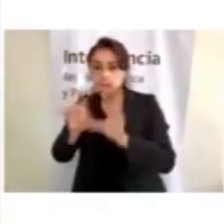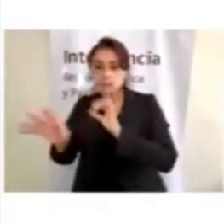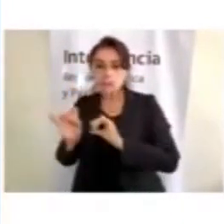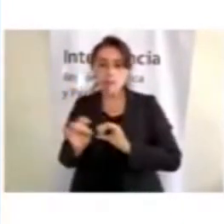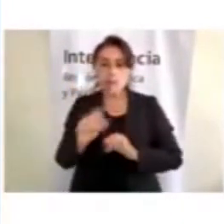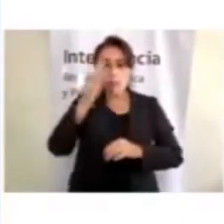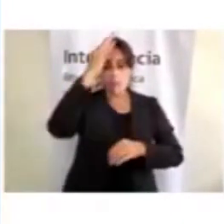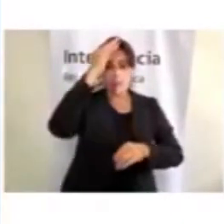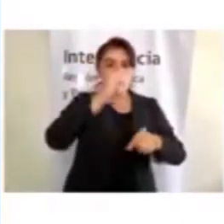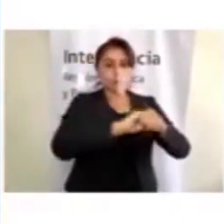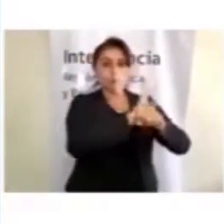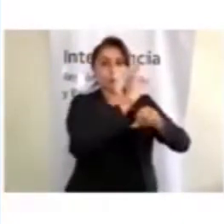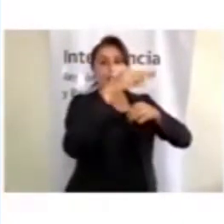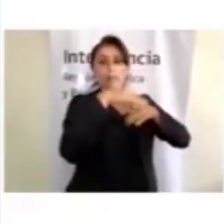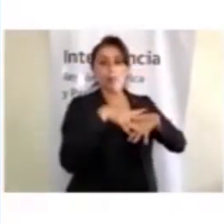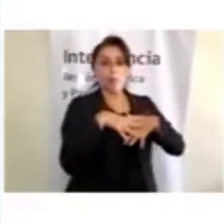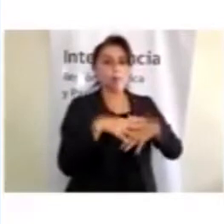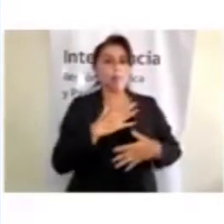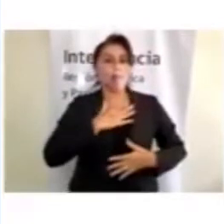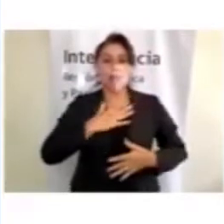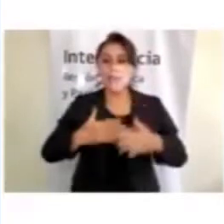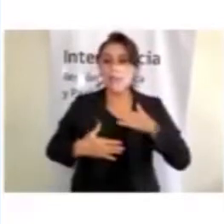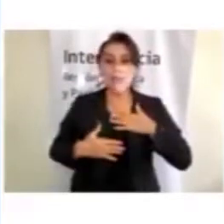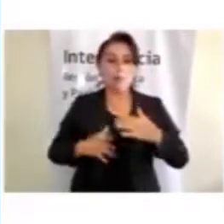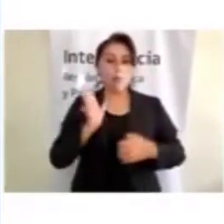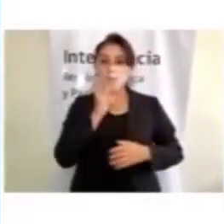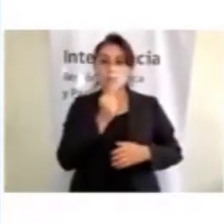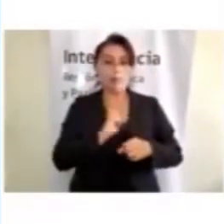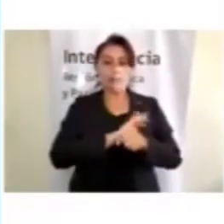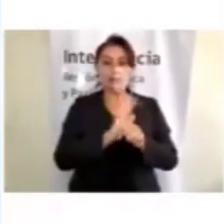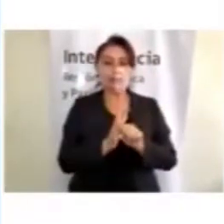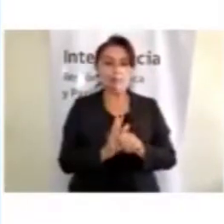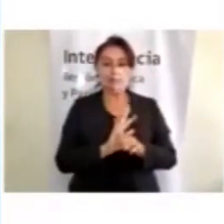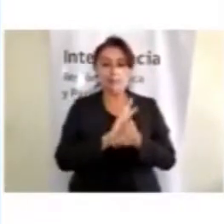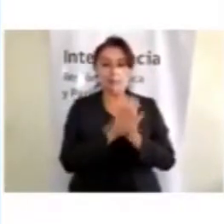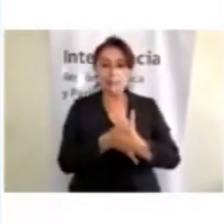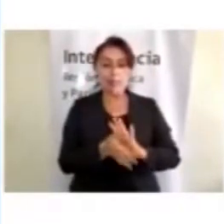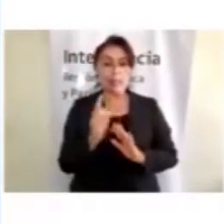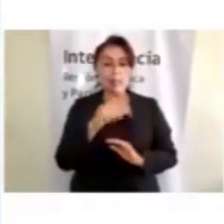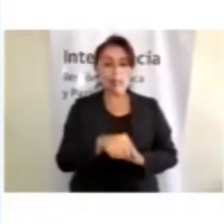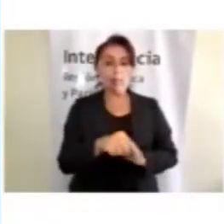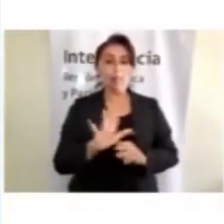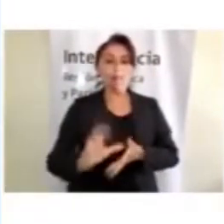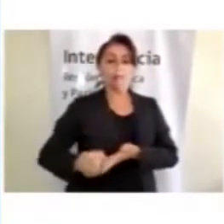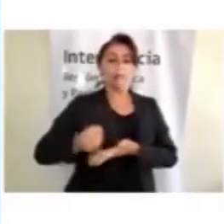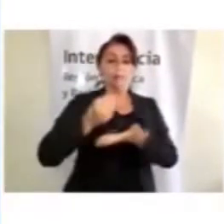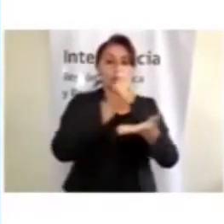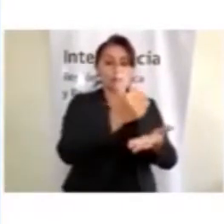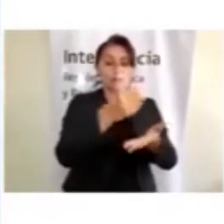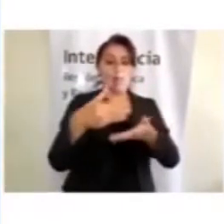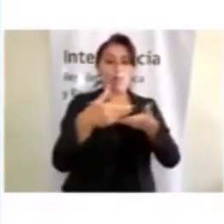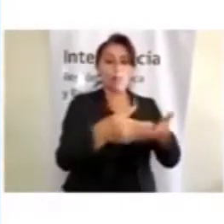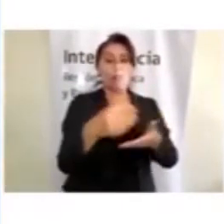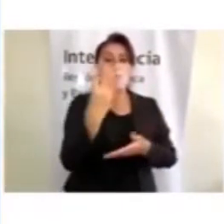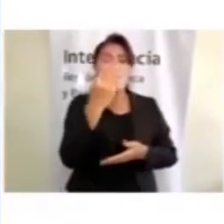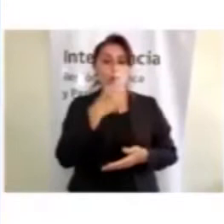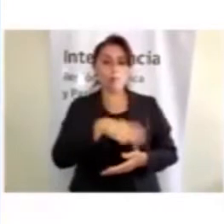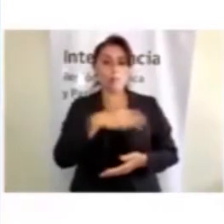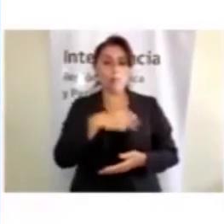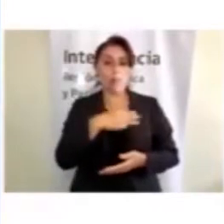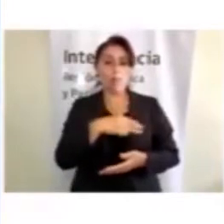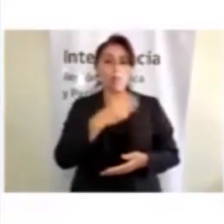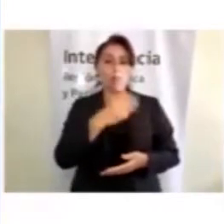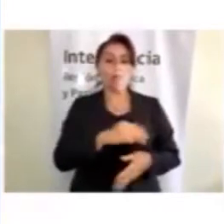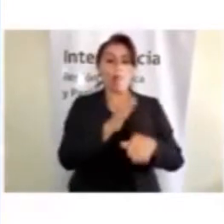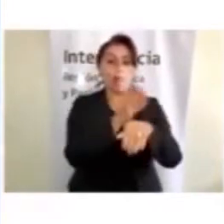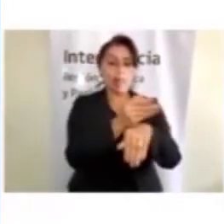síntomas. Es importante también destacar que en esta estrategia se le han traspasado recursos a las 4 municipalidades, a la